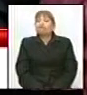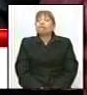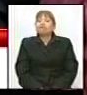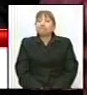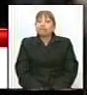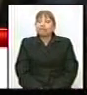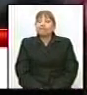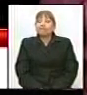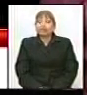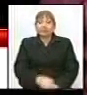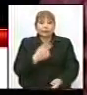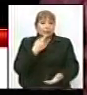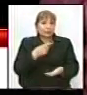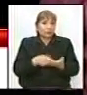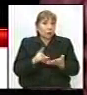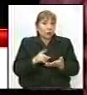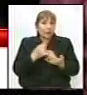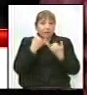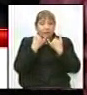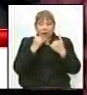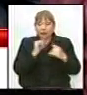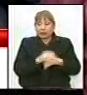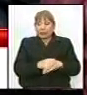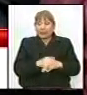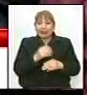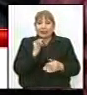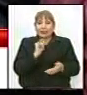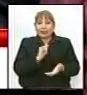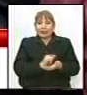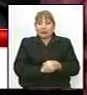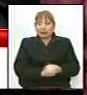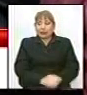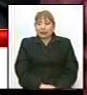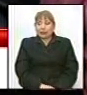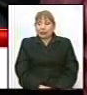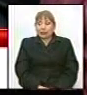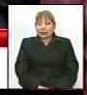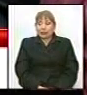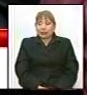Se me elevó un informe y lo he